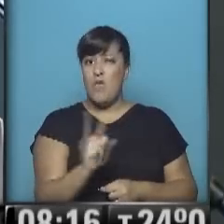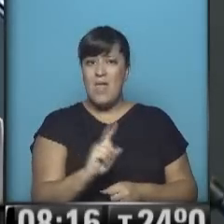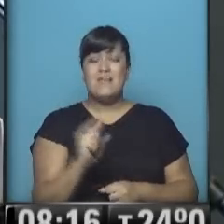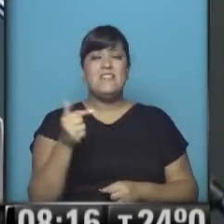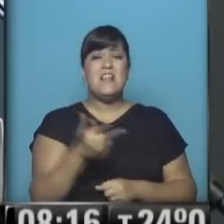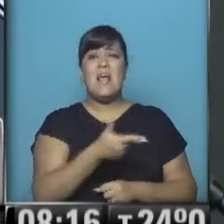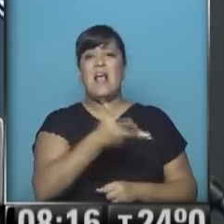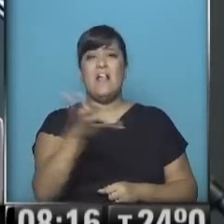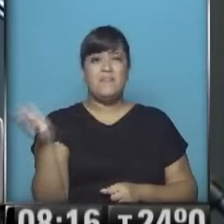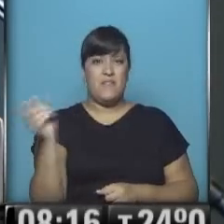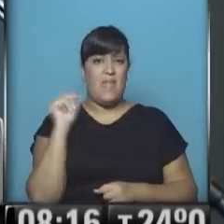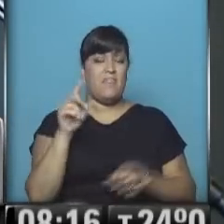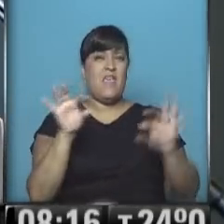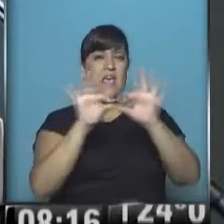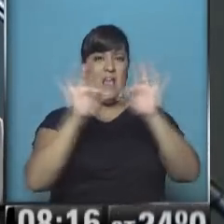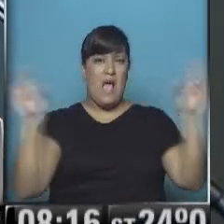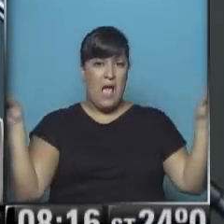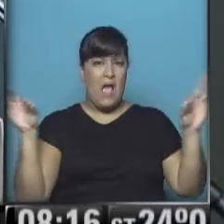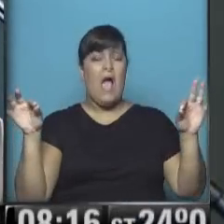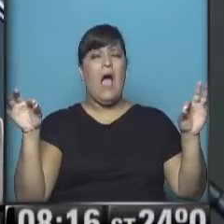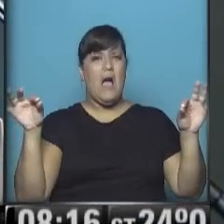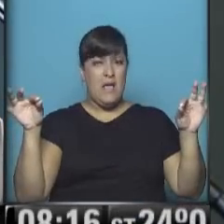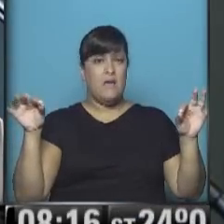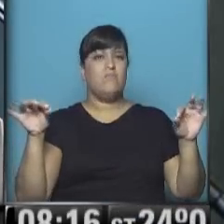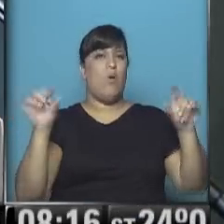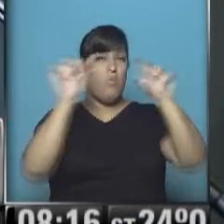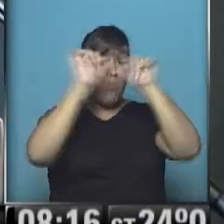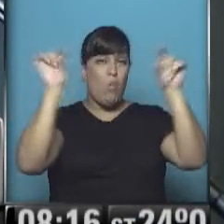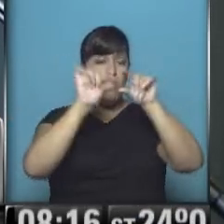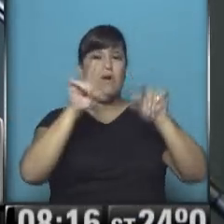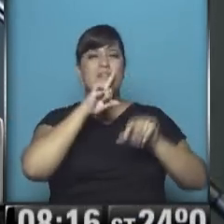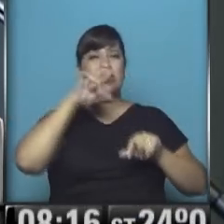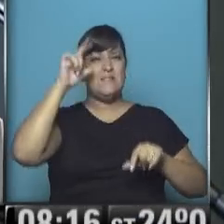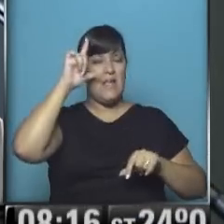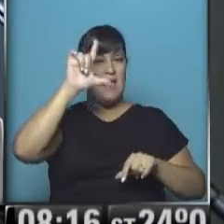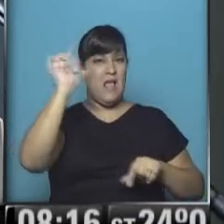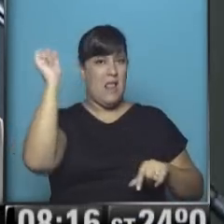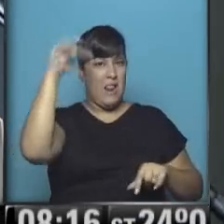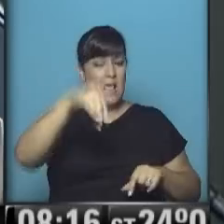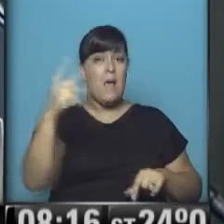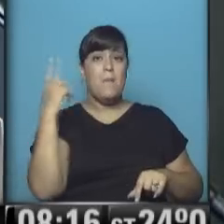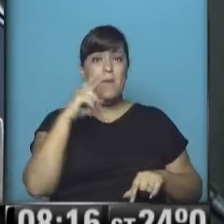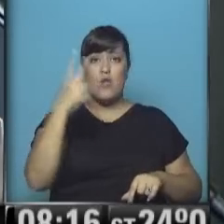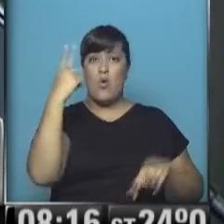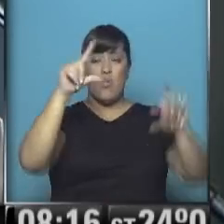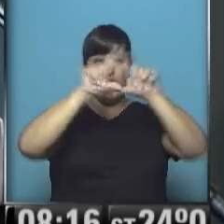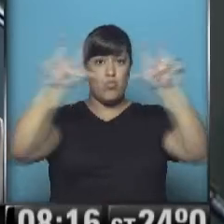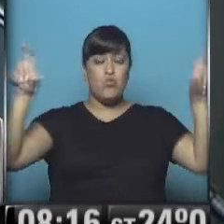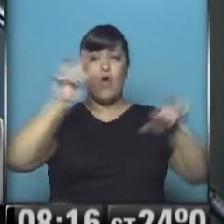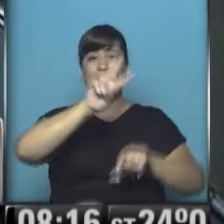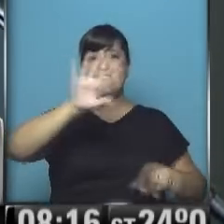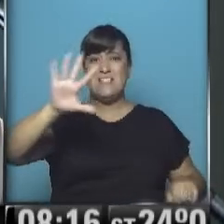de cables emitidos por la agencia TELAM, pero puedo hacer mención al cable del 25 de enero,